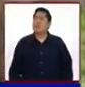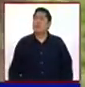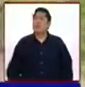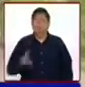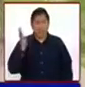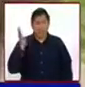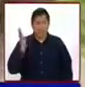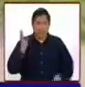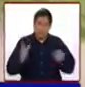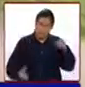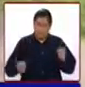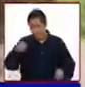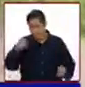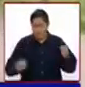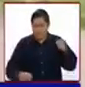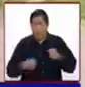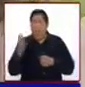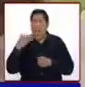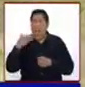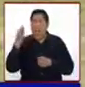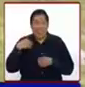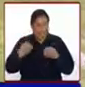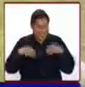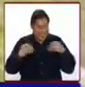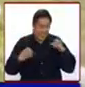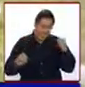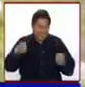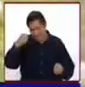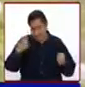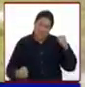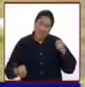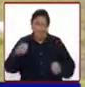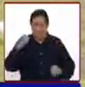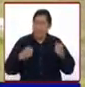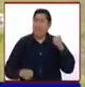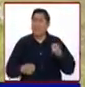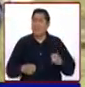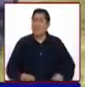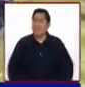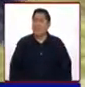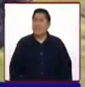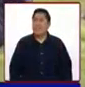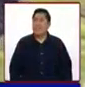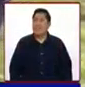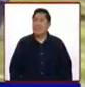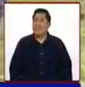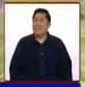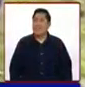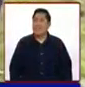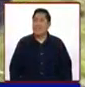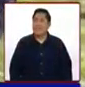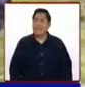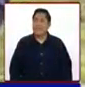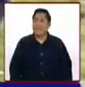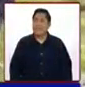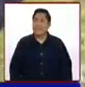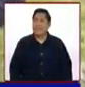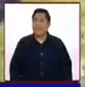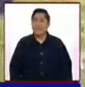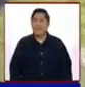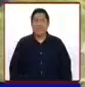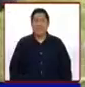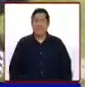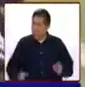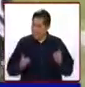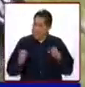Este batán sirve para la llajuita, para moler. Ya. Este se trae así. Después, así se